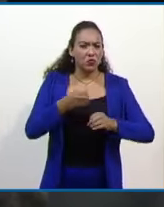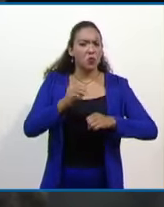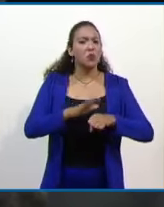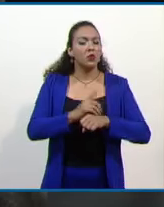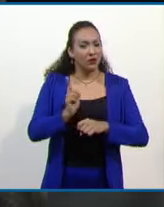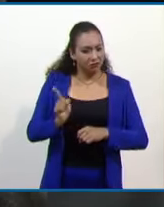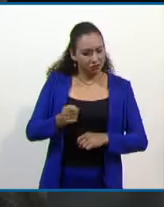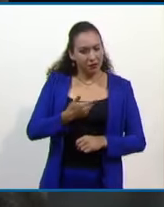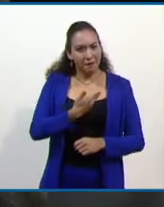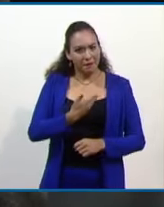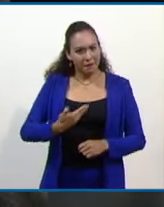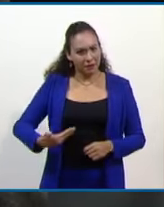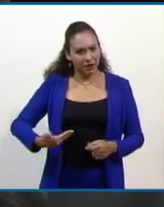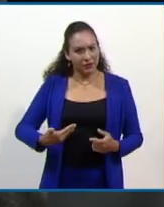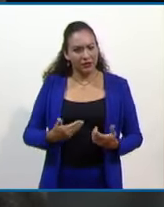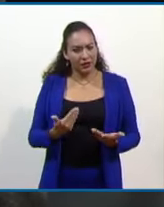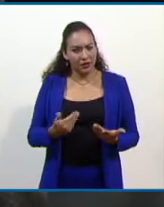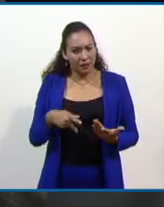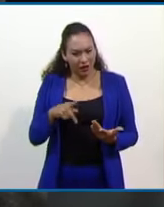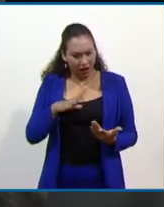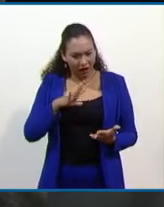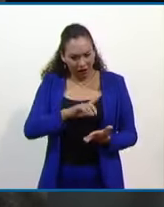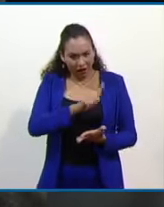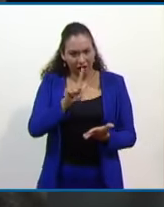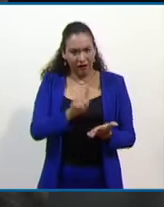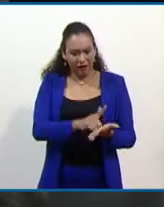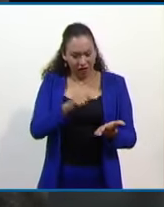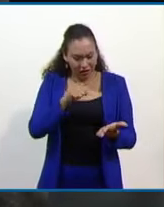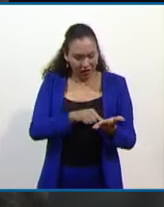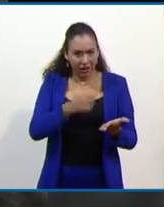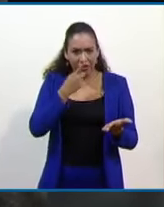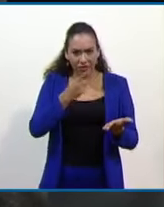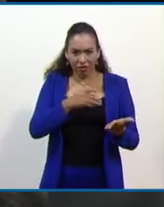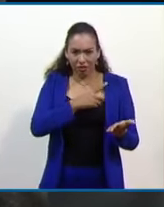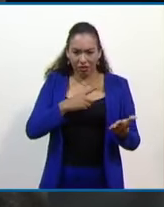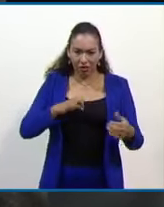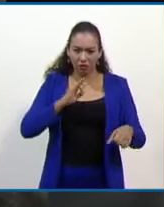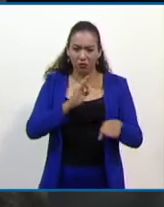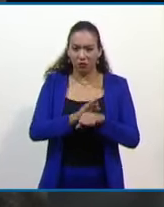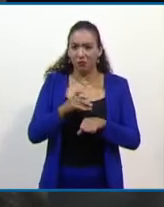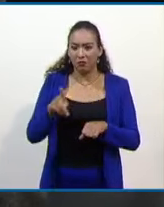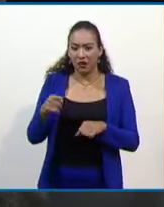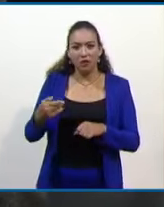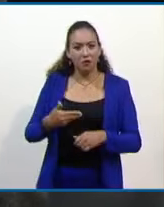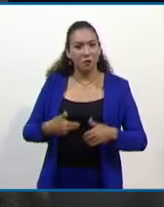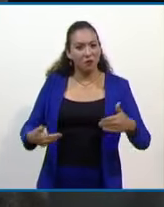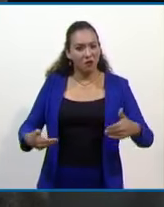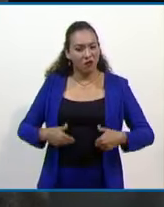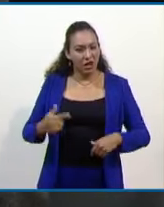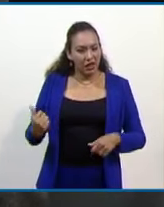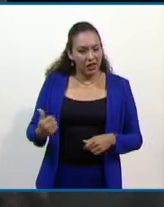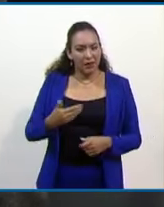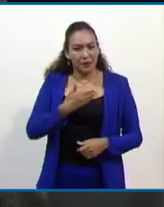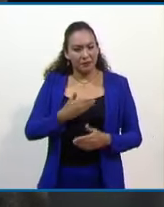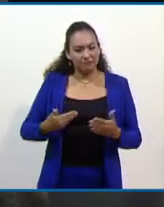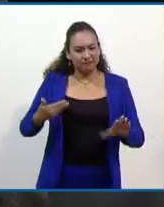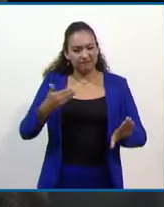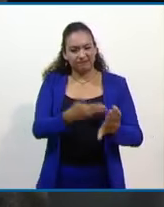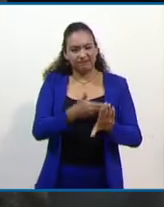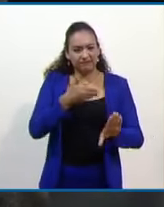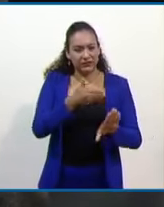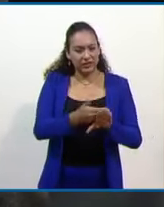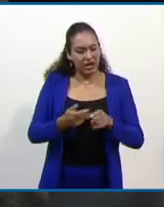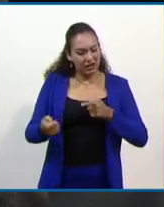la norma constitucional en el caso de la Guardia Nacional. Esta es la consecuencia del malestar de quien tiene y el ejercicio del